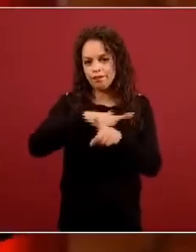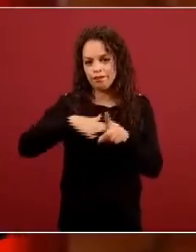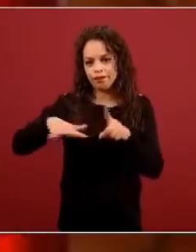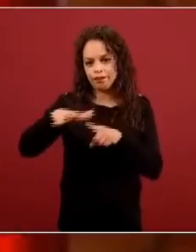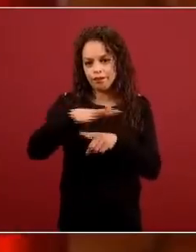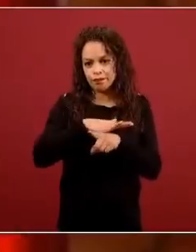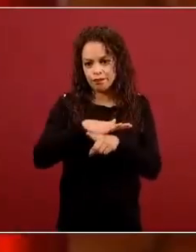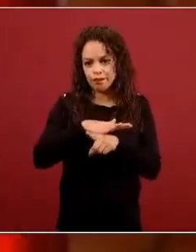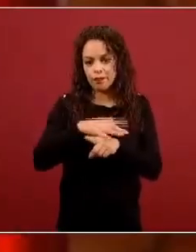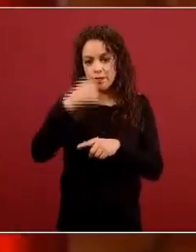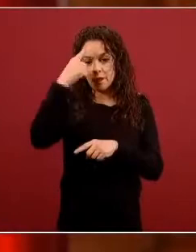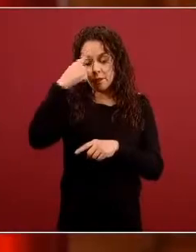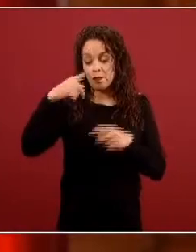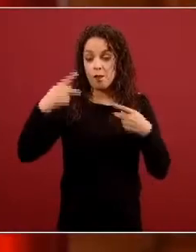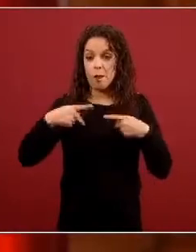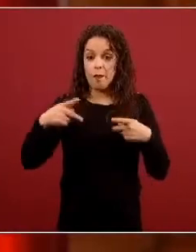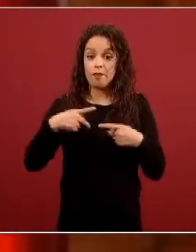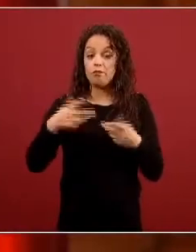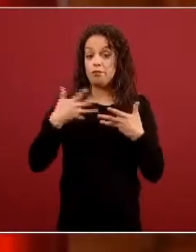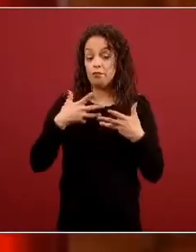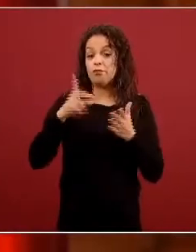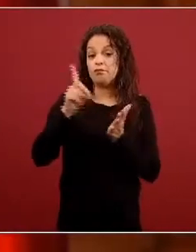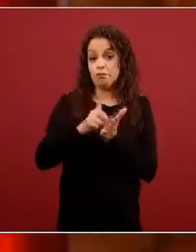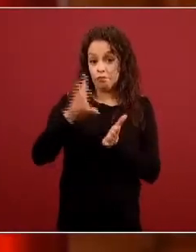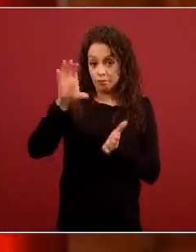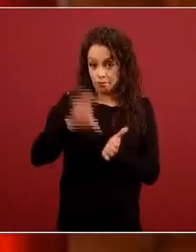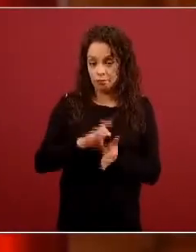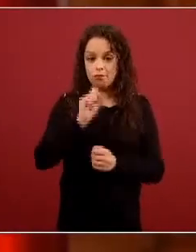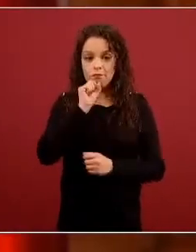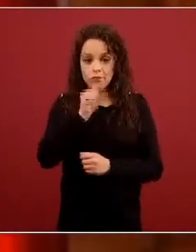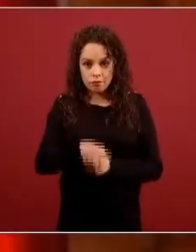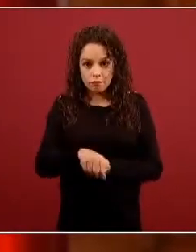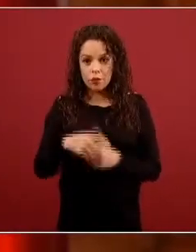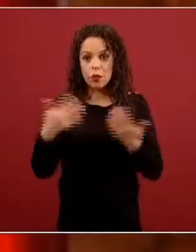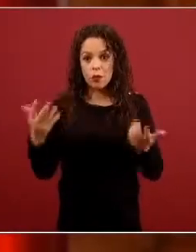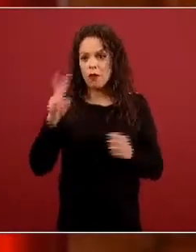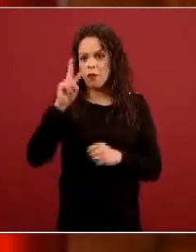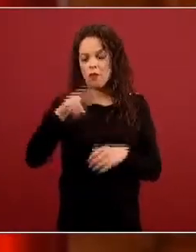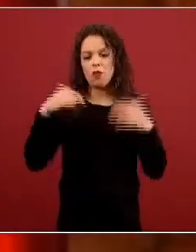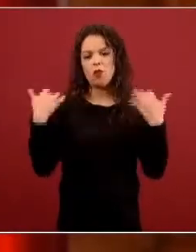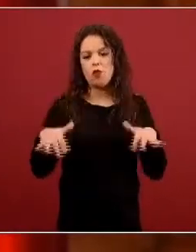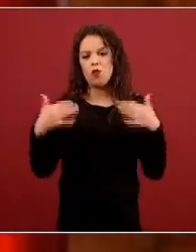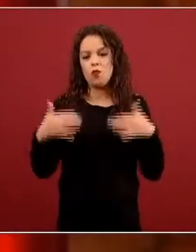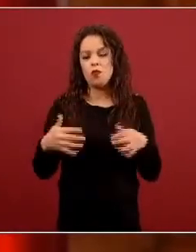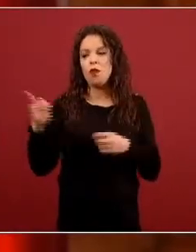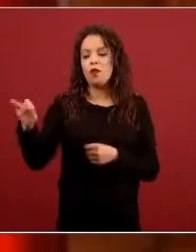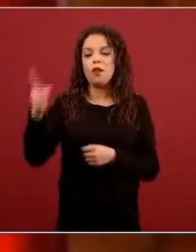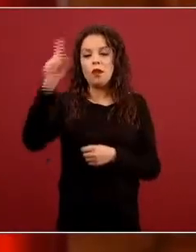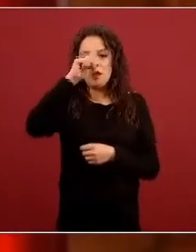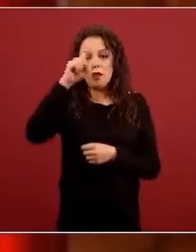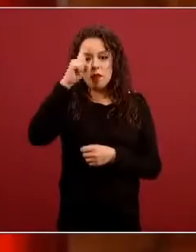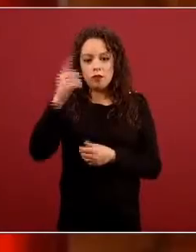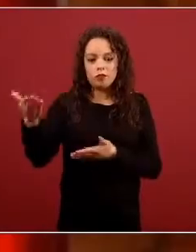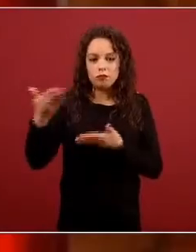personas con discapacidad, de forma fantástica nos han compartido cómo